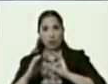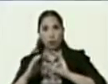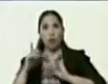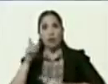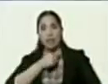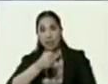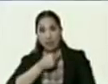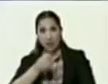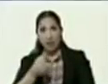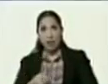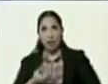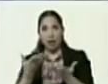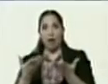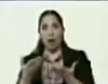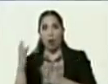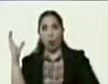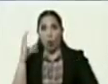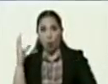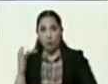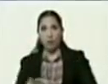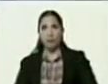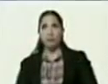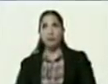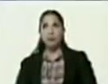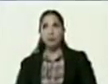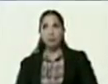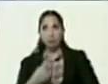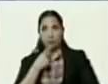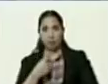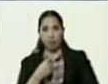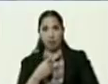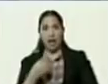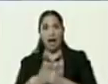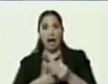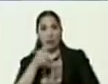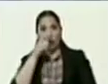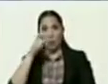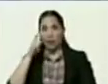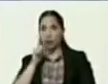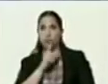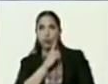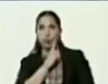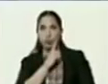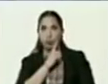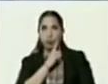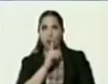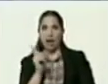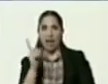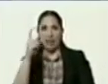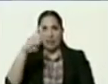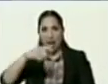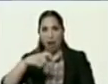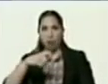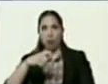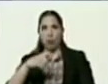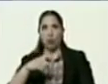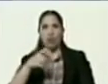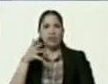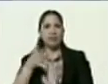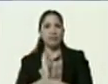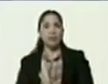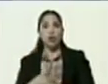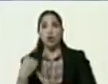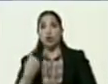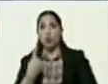entrevistas que daba a medios colombianos a señalar que se había dado una operación denominada operación candado que consistía nada